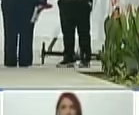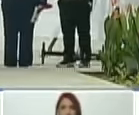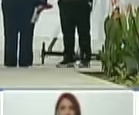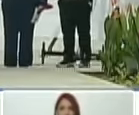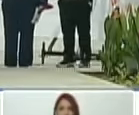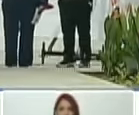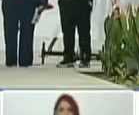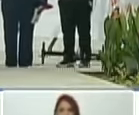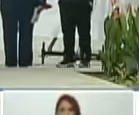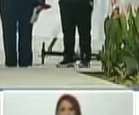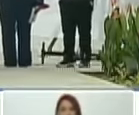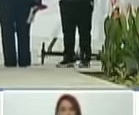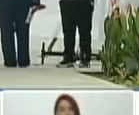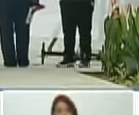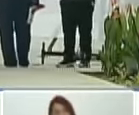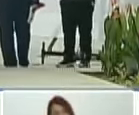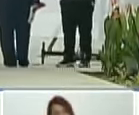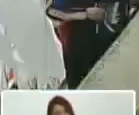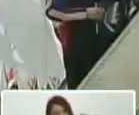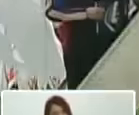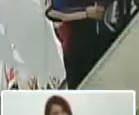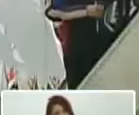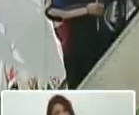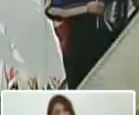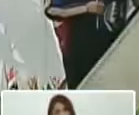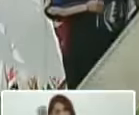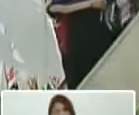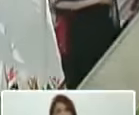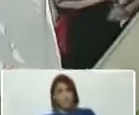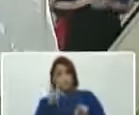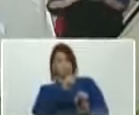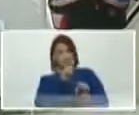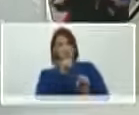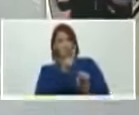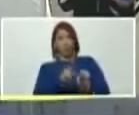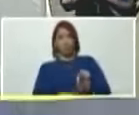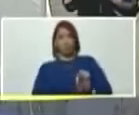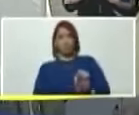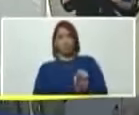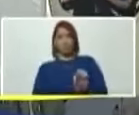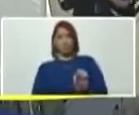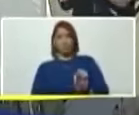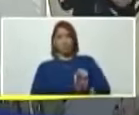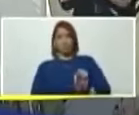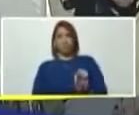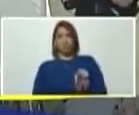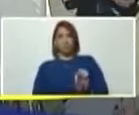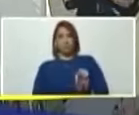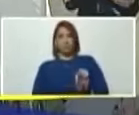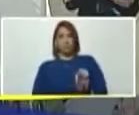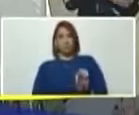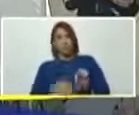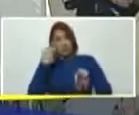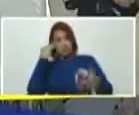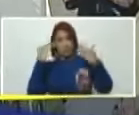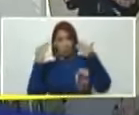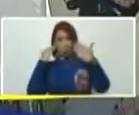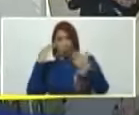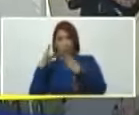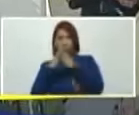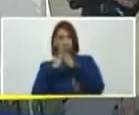Bueno, un saludo a toda Venezuela. Saludo, mi comandante en jefe, saludo a todos